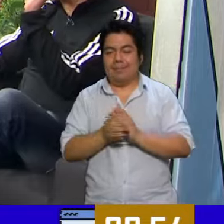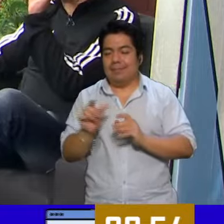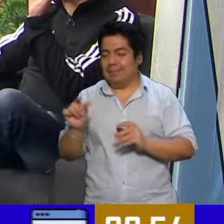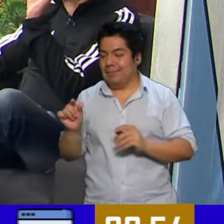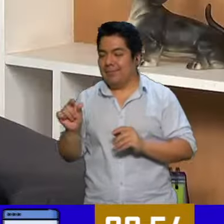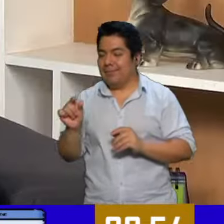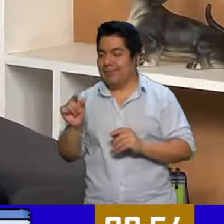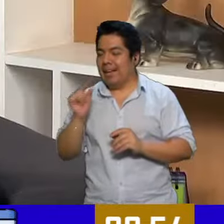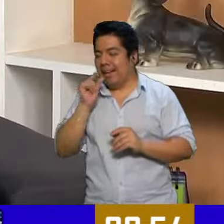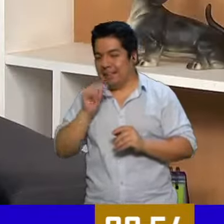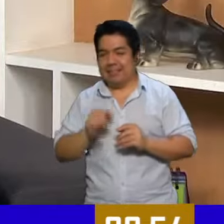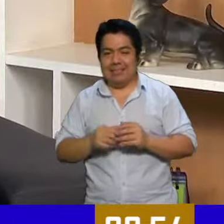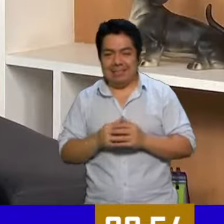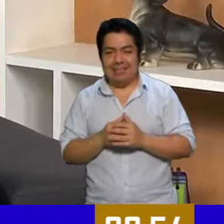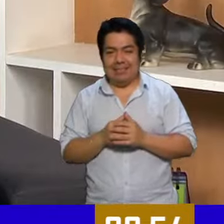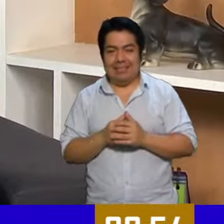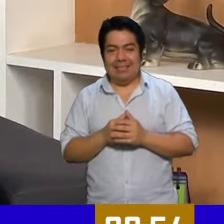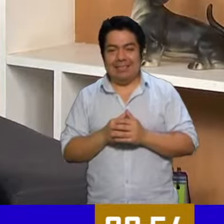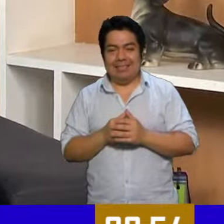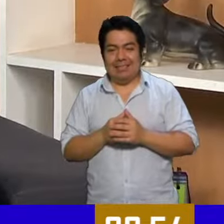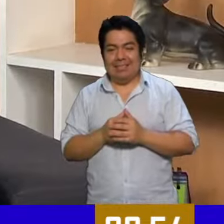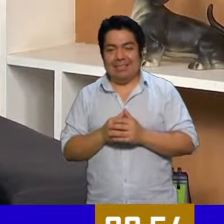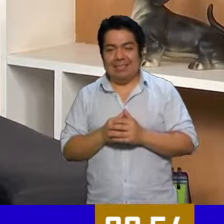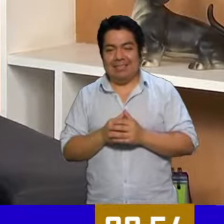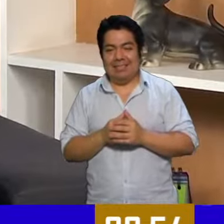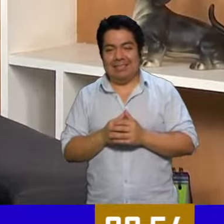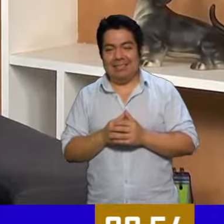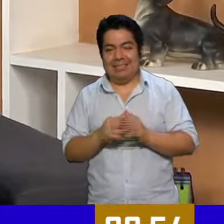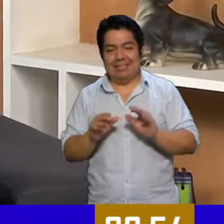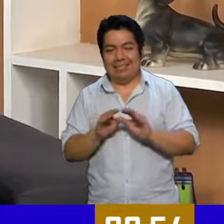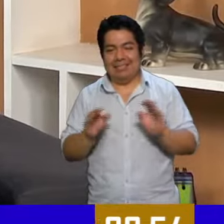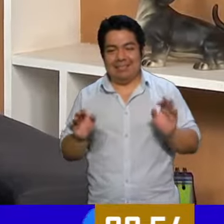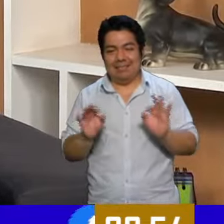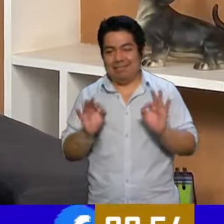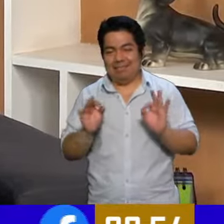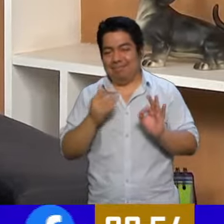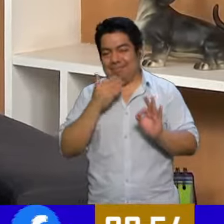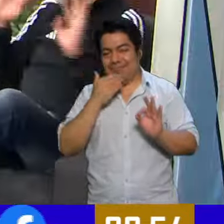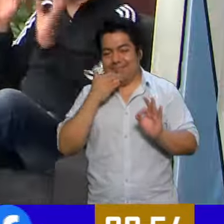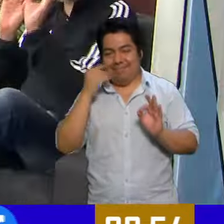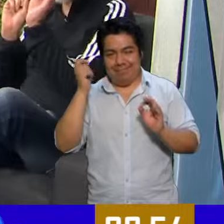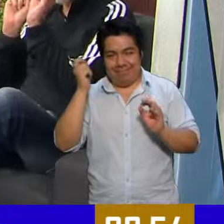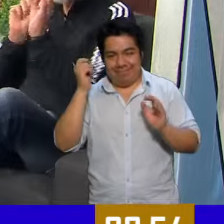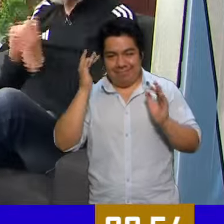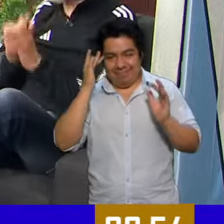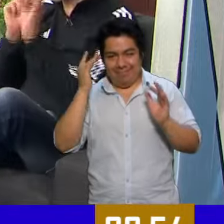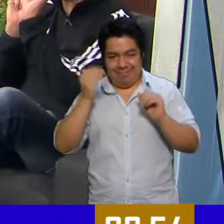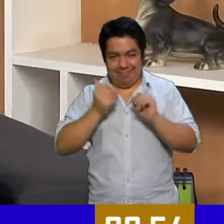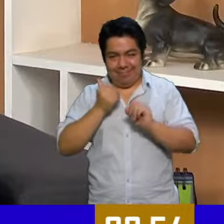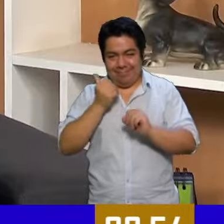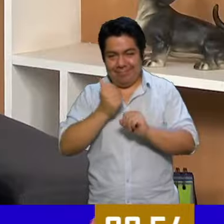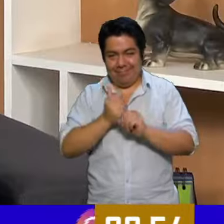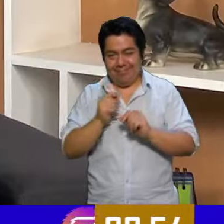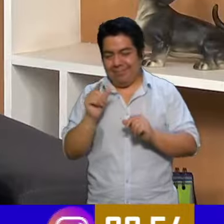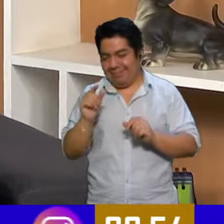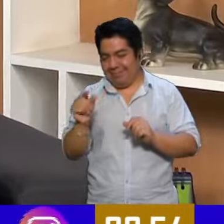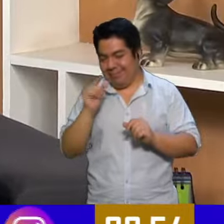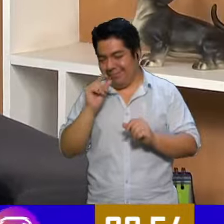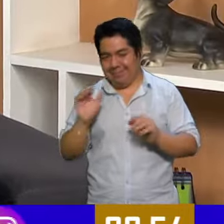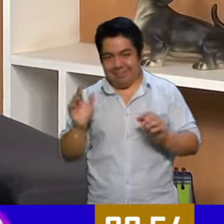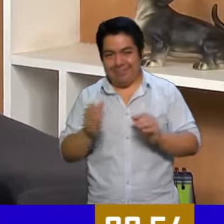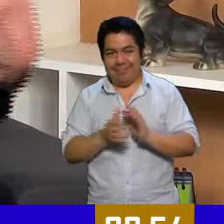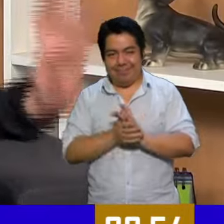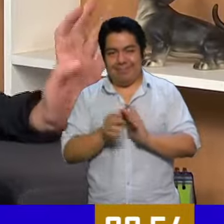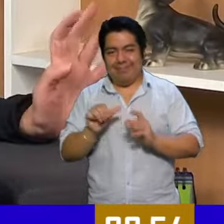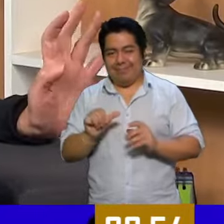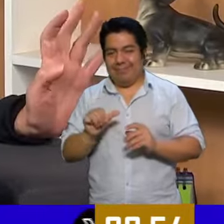de un chocolatito que se rompió. Ese fue el festejo. Eso fue. Es decente. Así quedó. Es gente un decente. Un micropedacito allí.